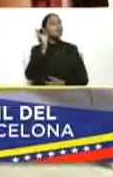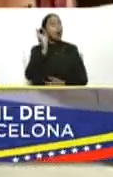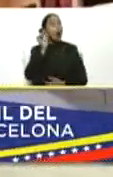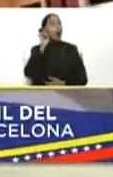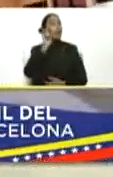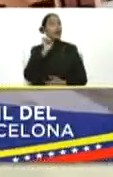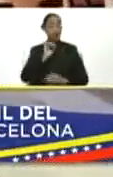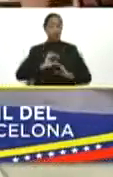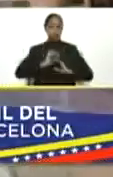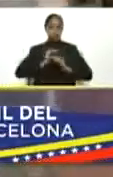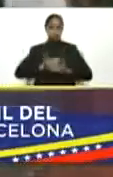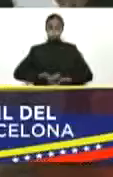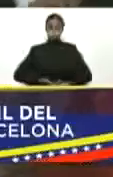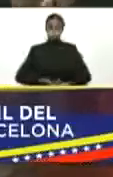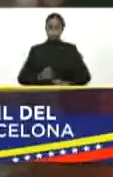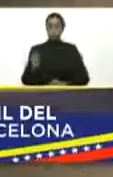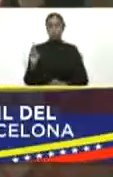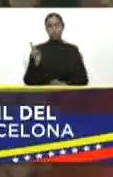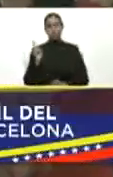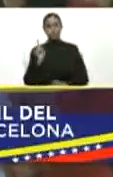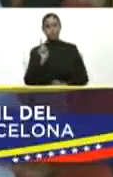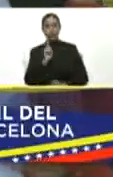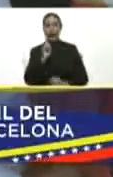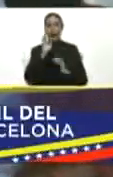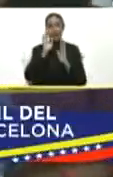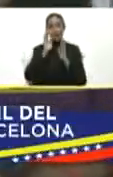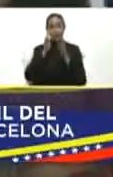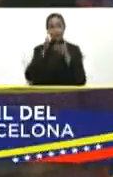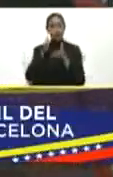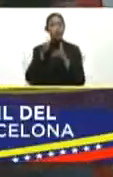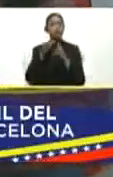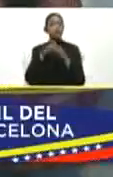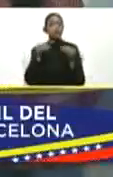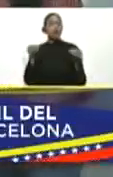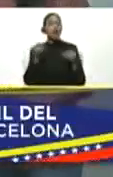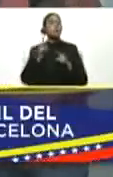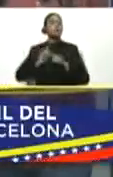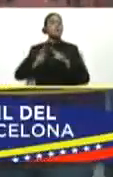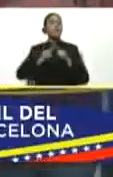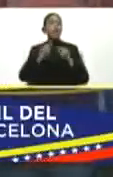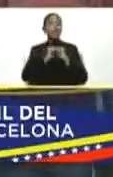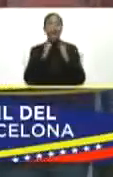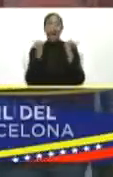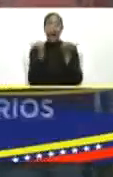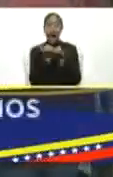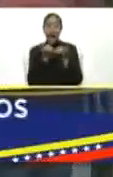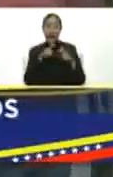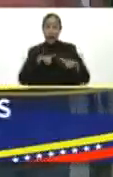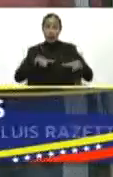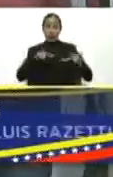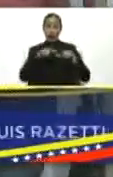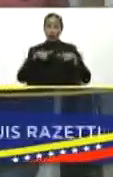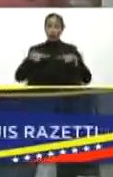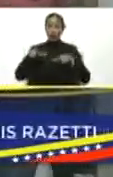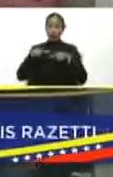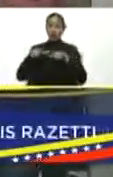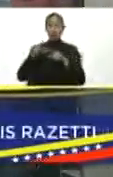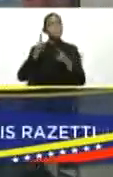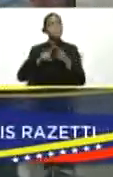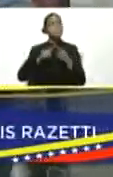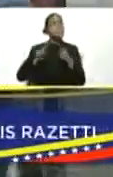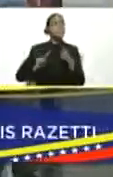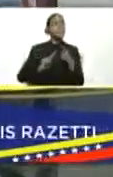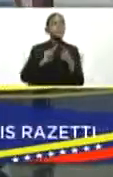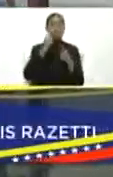y esto va a constar de varios departamentos y varias áreas a distribuir. Tenemos en primer lugar un área